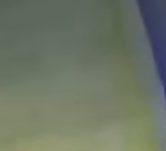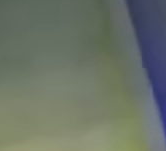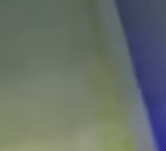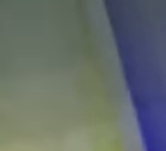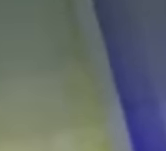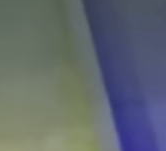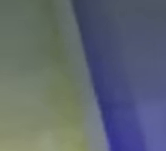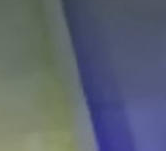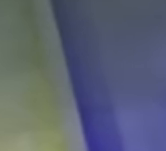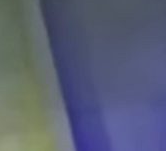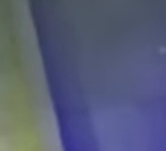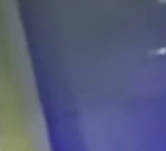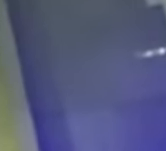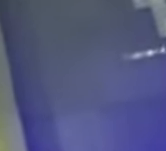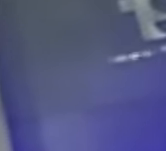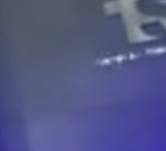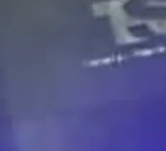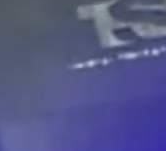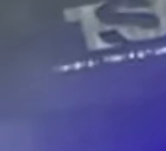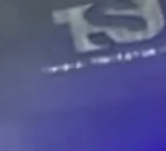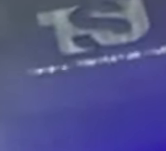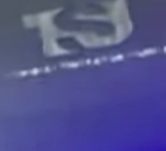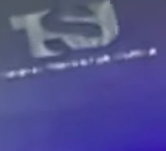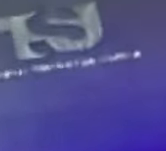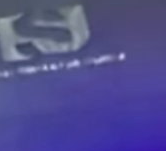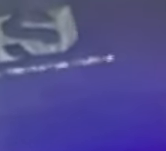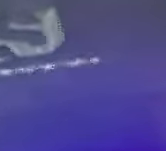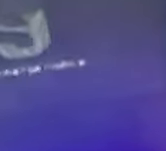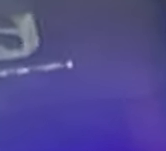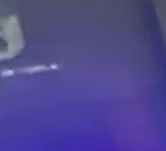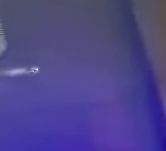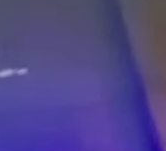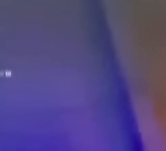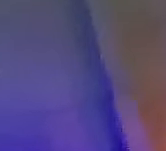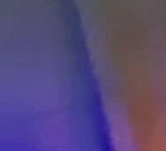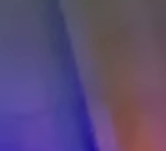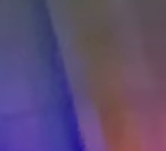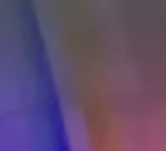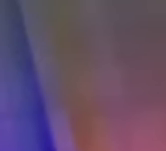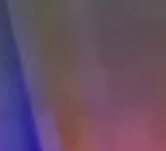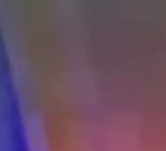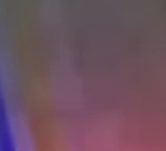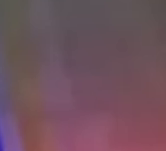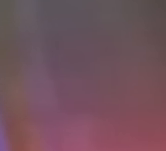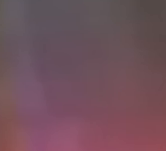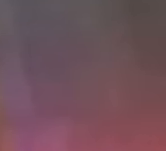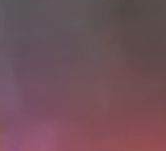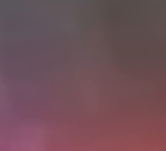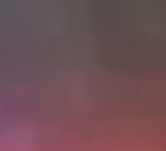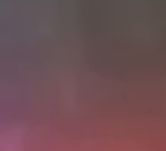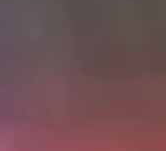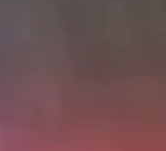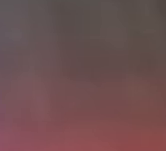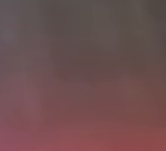internacional. Asimismo, destacaba que convocará a los representantes de